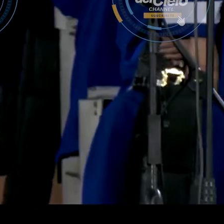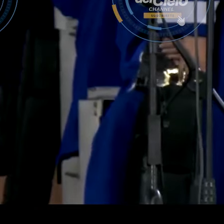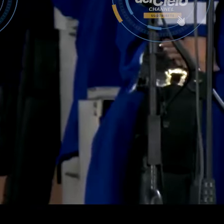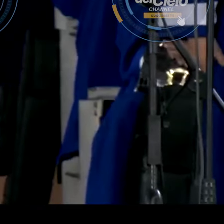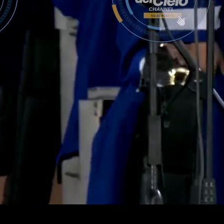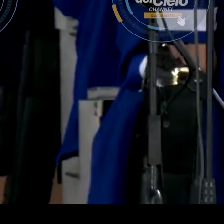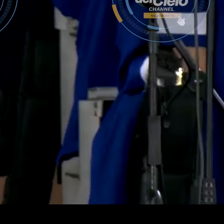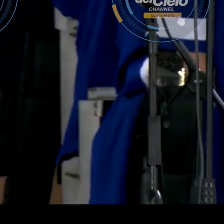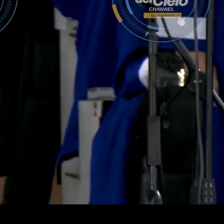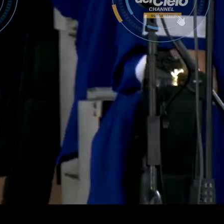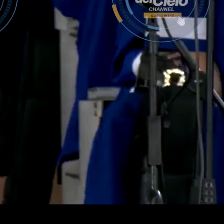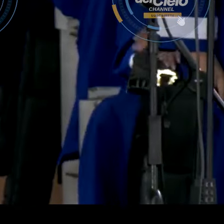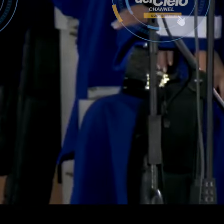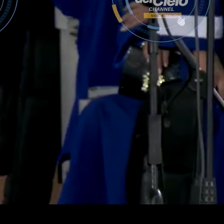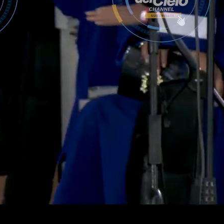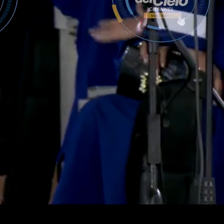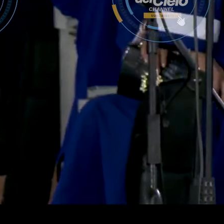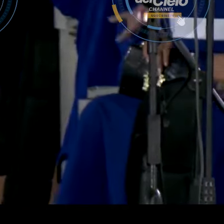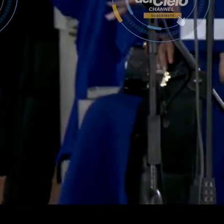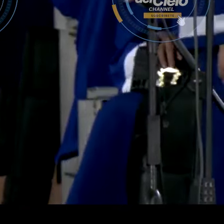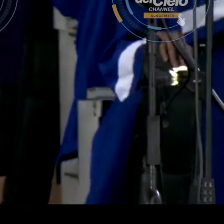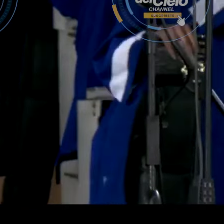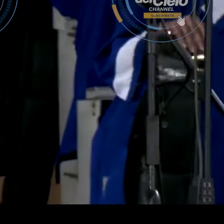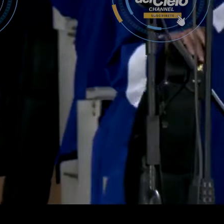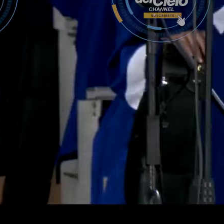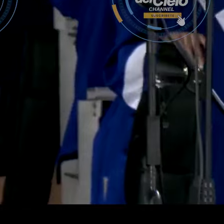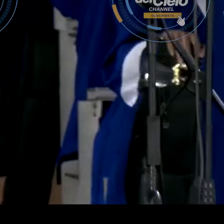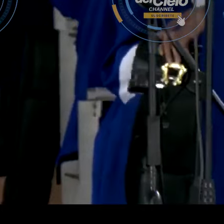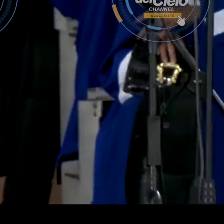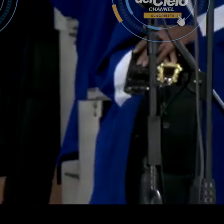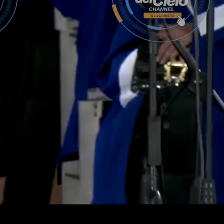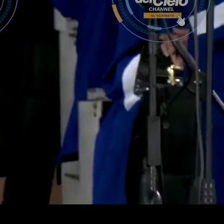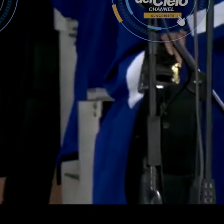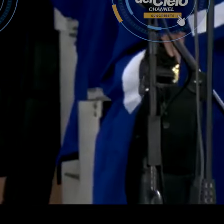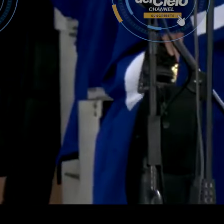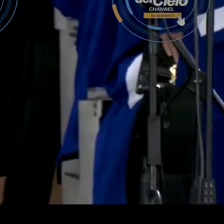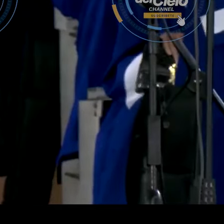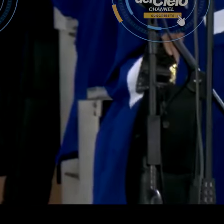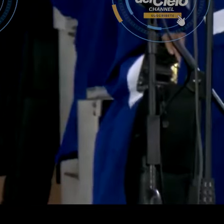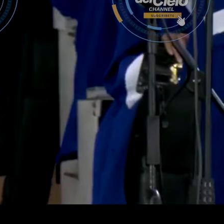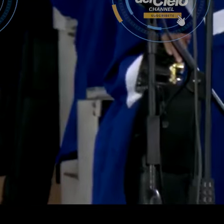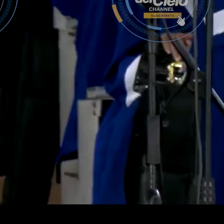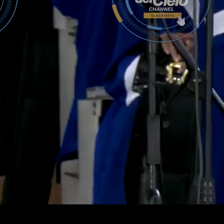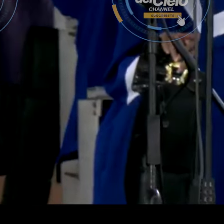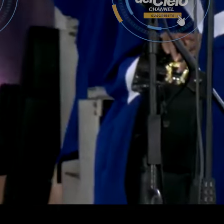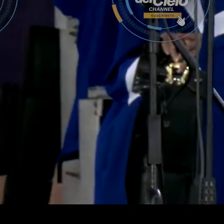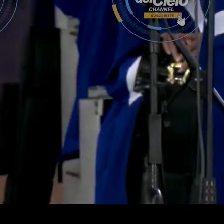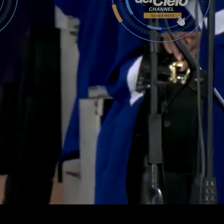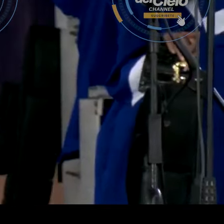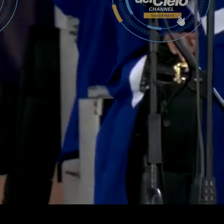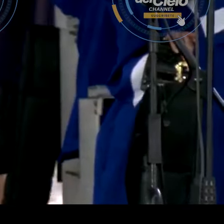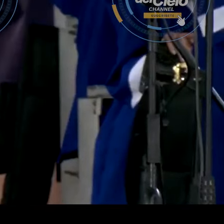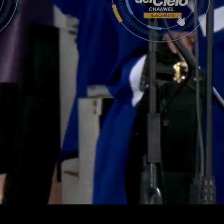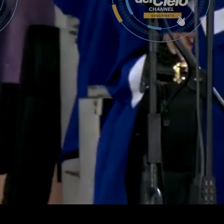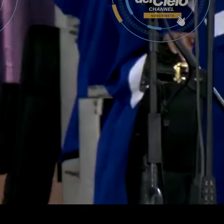quiero entregarle mi vida al Señor, ore con él, ore con ella.